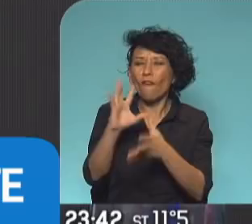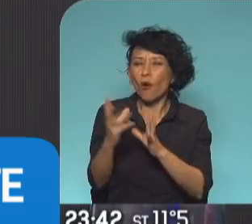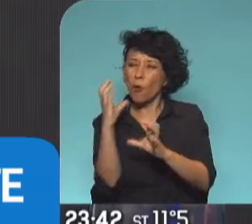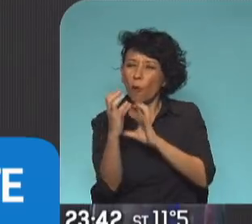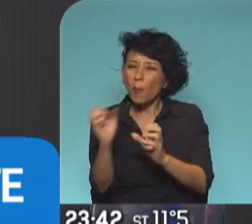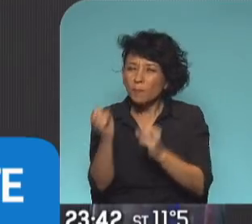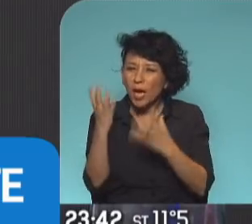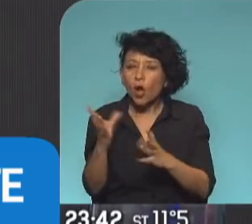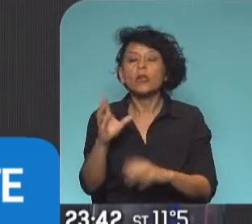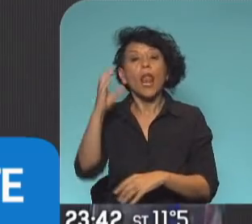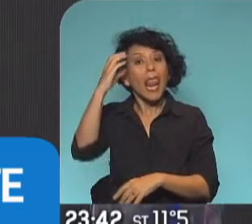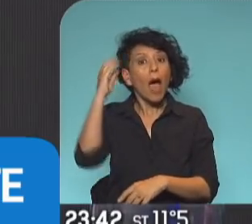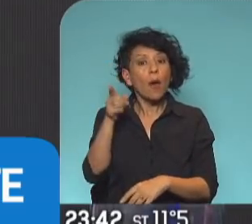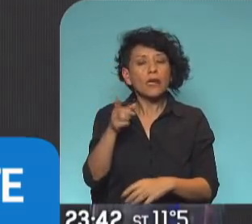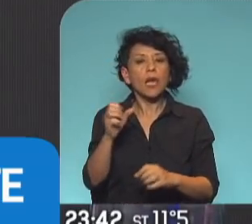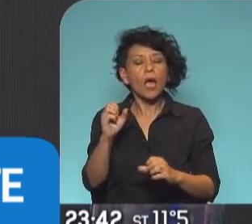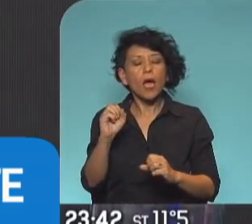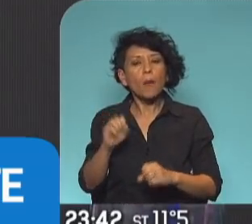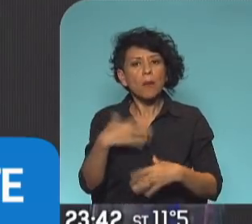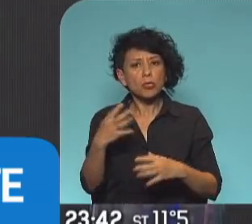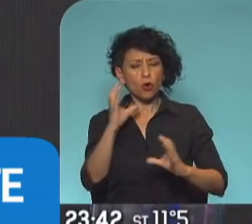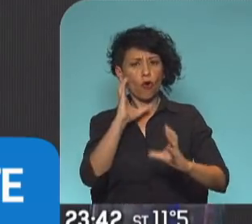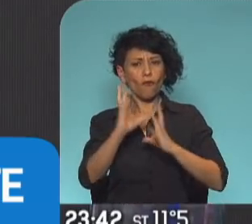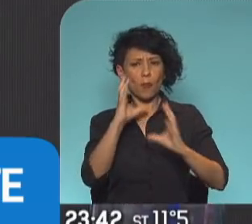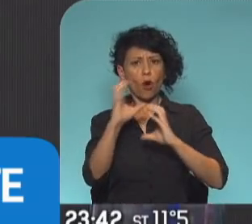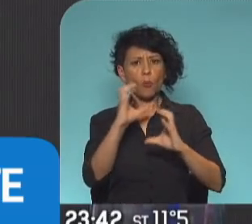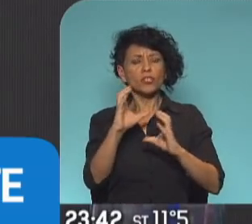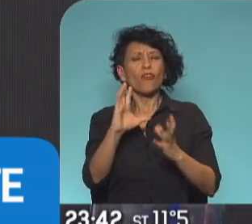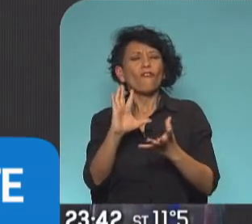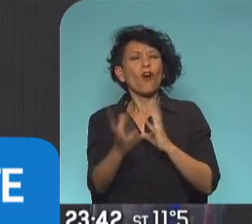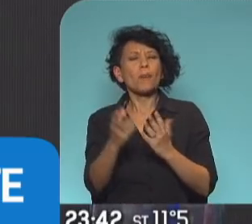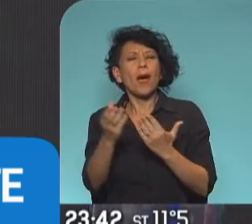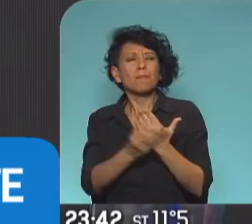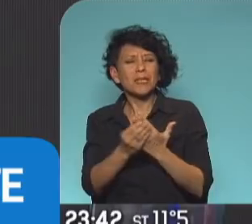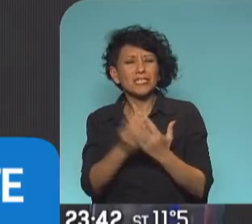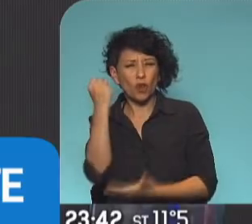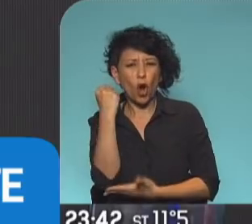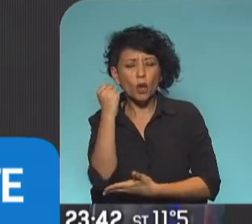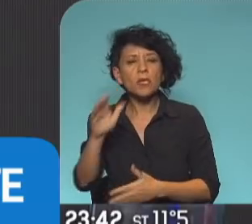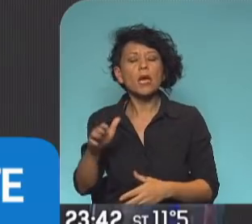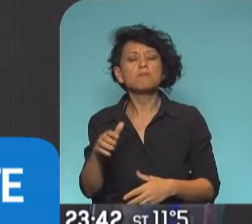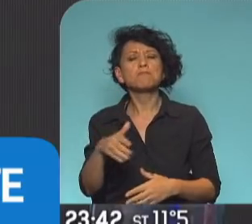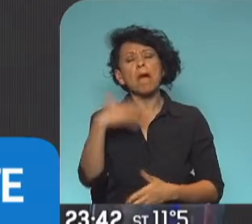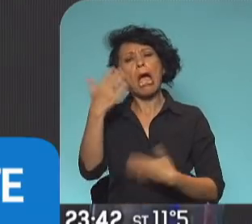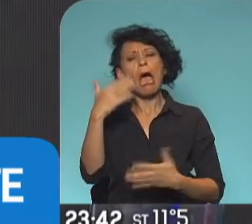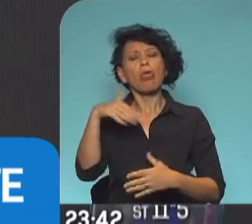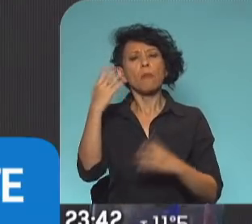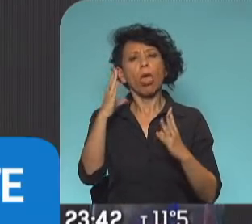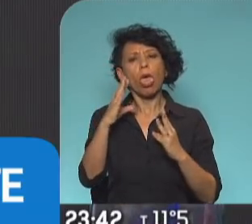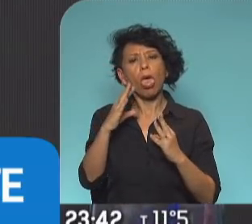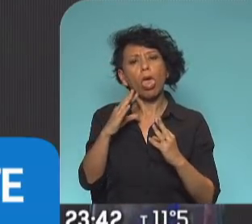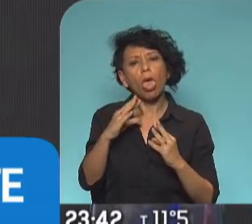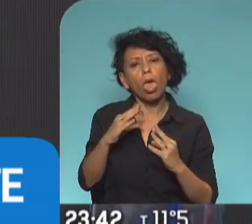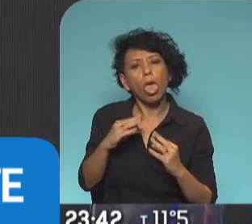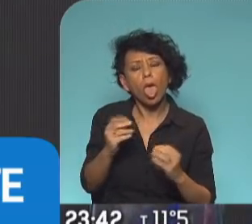Labaña, claramente empezó con esa impronta comunicacional de ministro de Economía. pero después se fue diluyendo casi como si hubiese